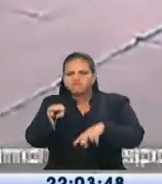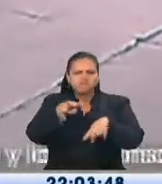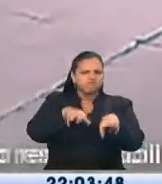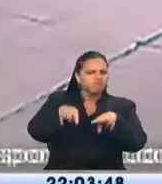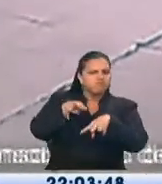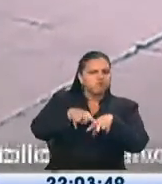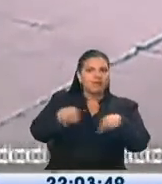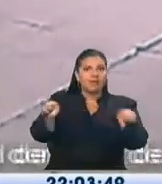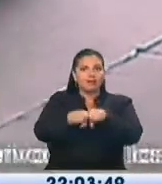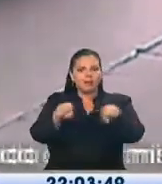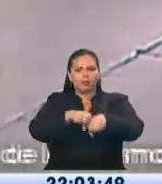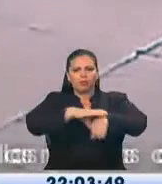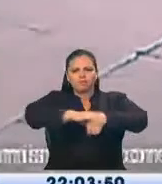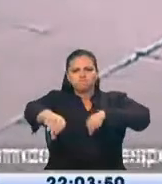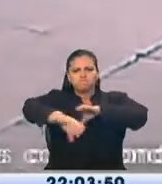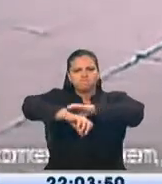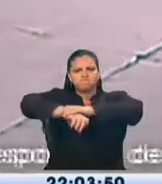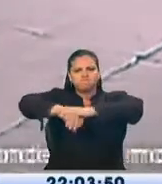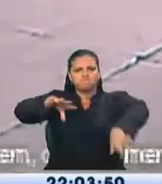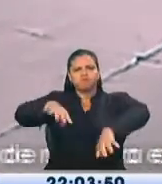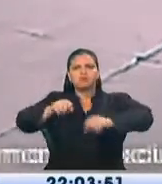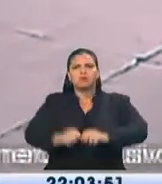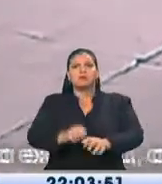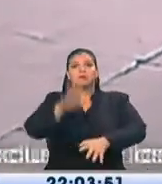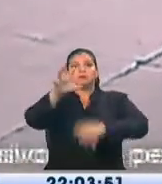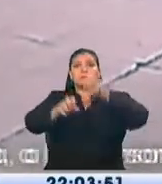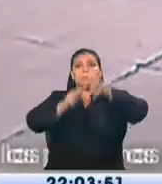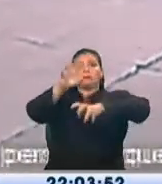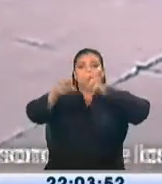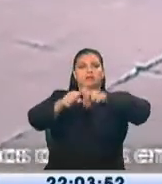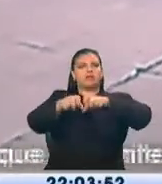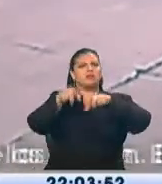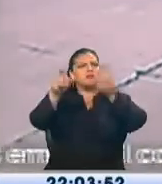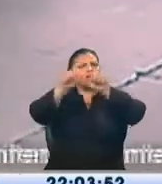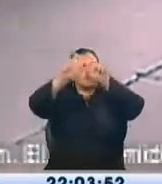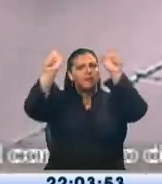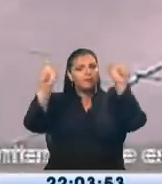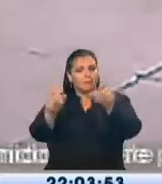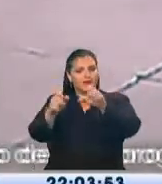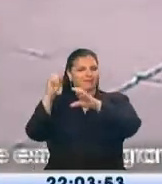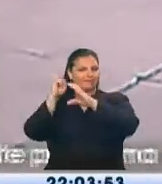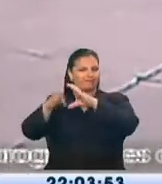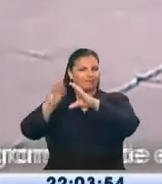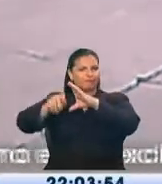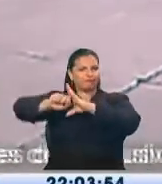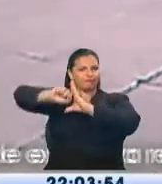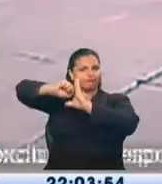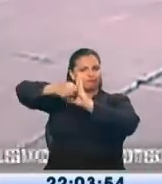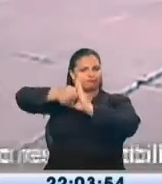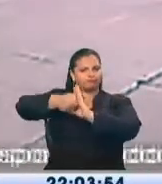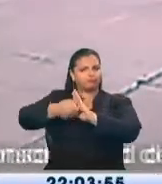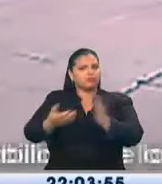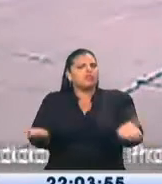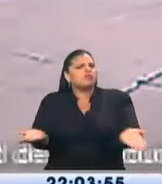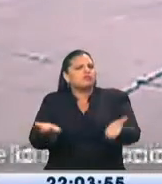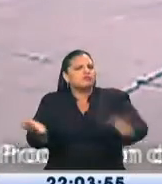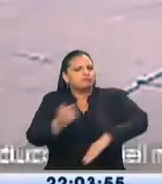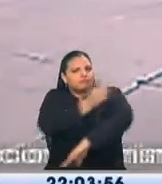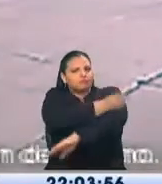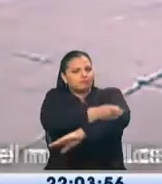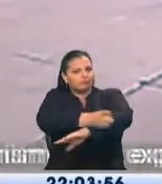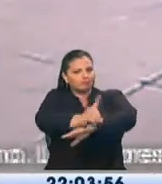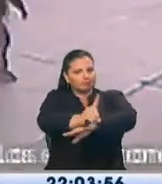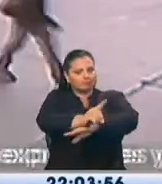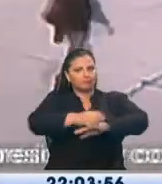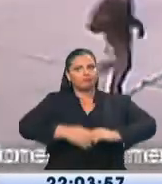Rápidamente va subiendo, haciendo todas sus maniobras para entrar a esta empresa de bodega de reciclaje, ubicada en el kilómetro 12 y medio de la vía